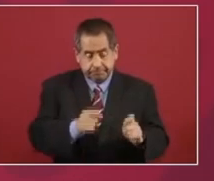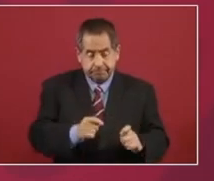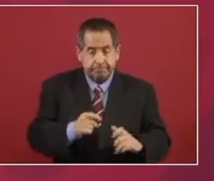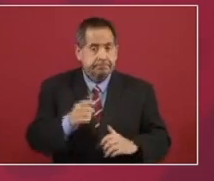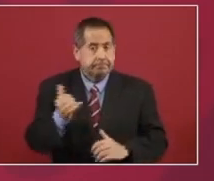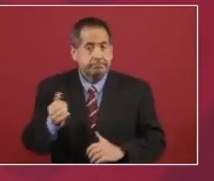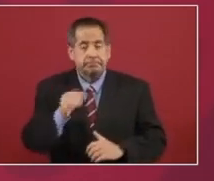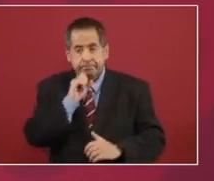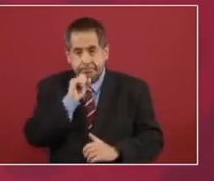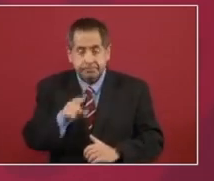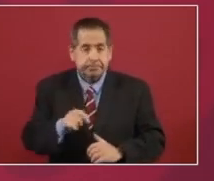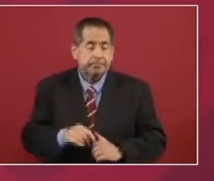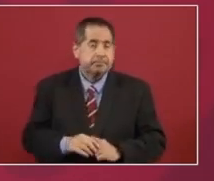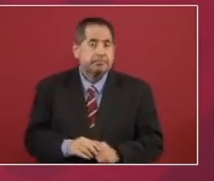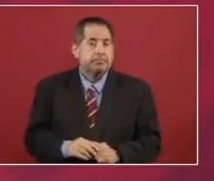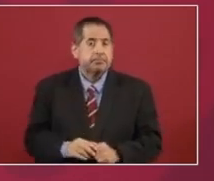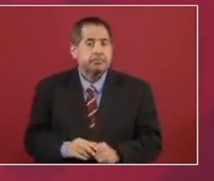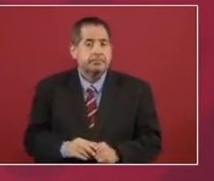y